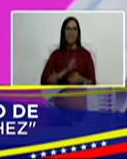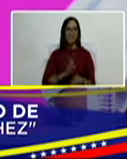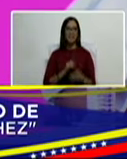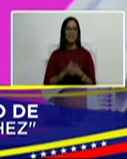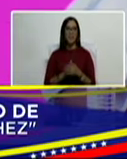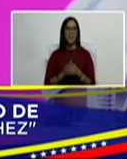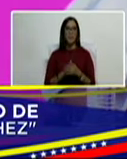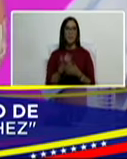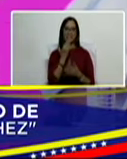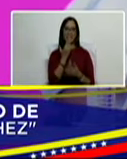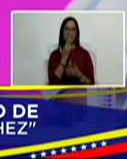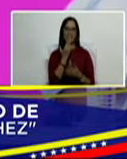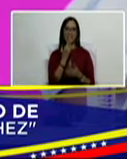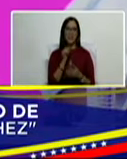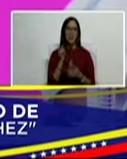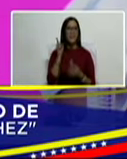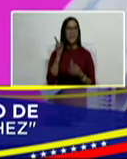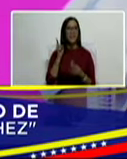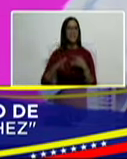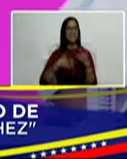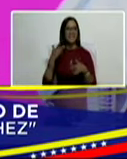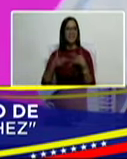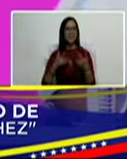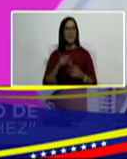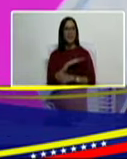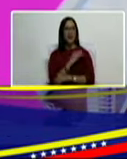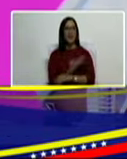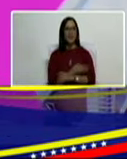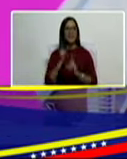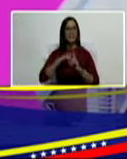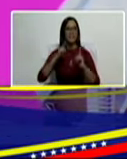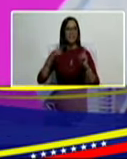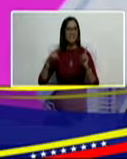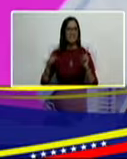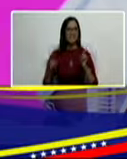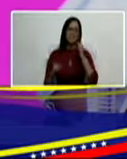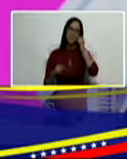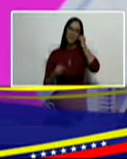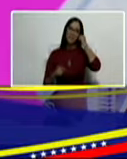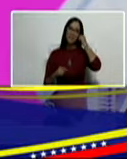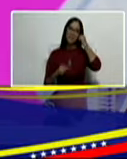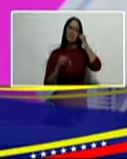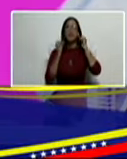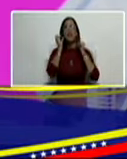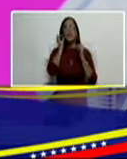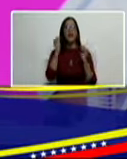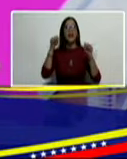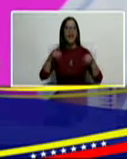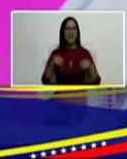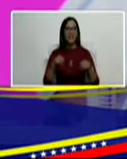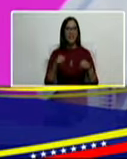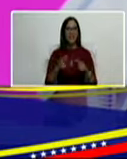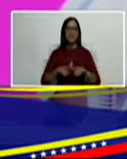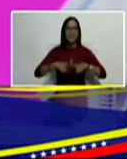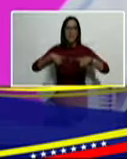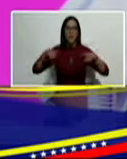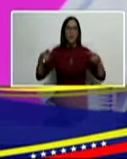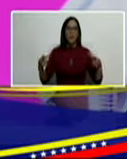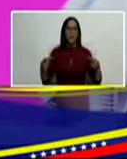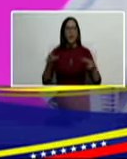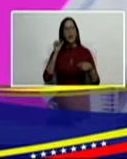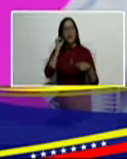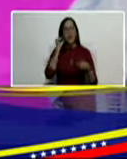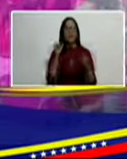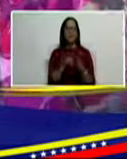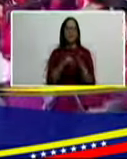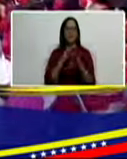alrededores, y por allá sentíamos la fuerza y la energía de las mujeres aquí, que se desbordó. Las mujeres